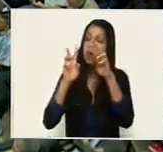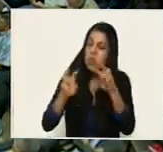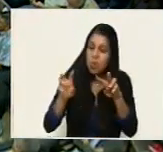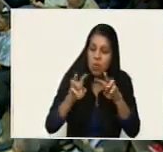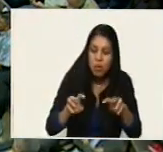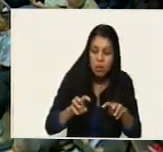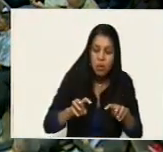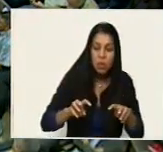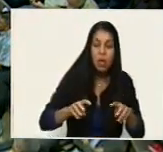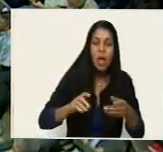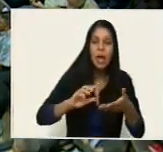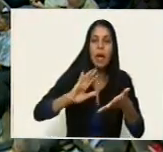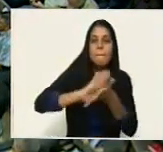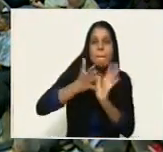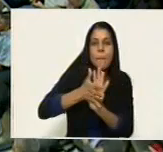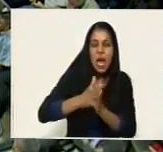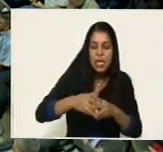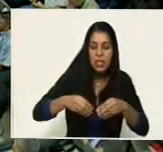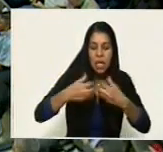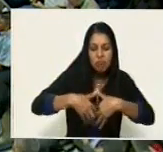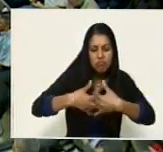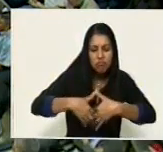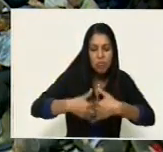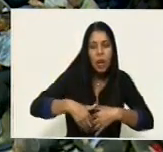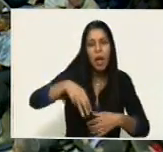de maíz que se está haciendo famosa en Venezuela, que es Maseca,